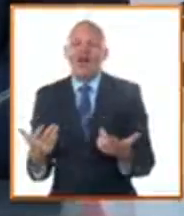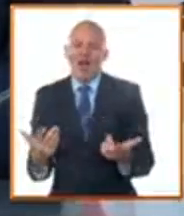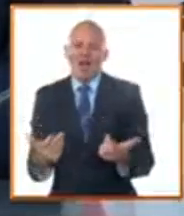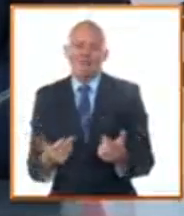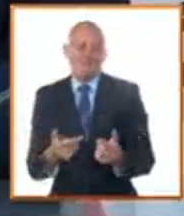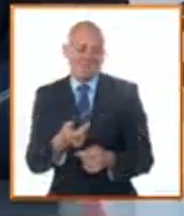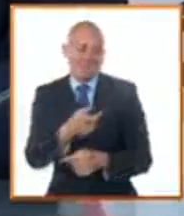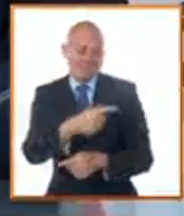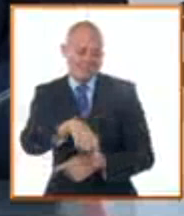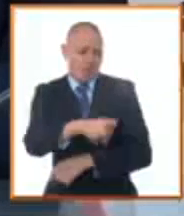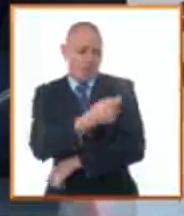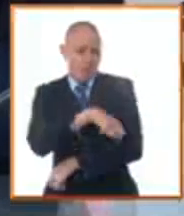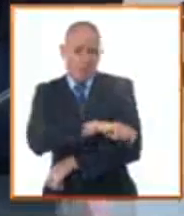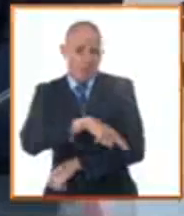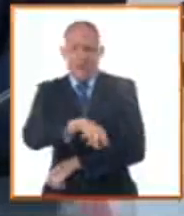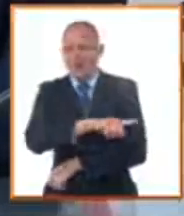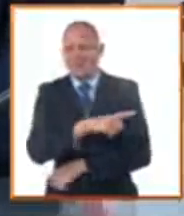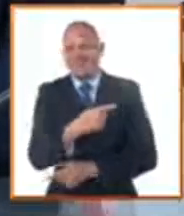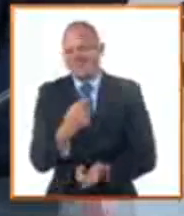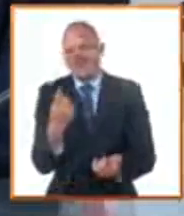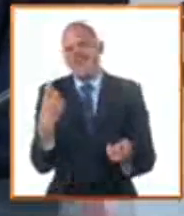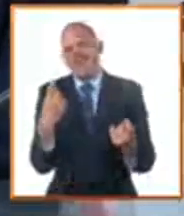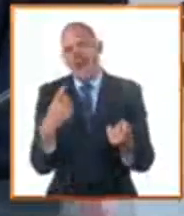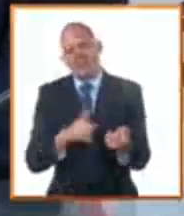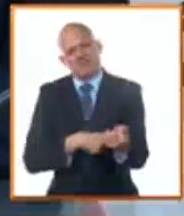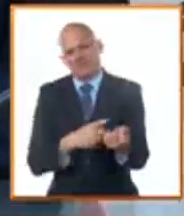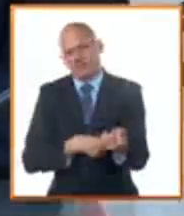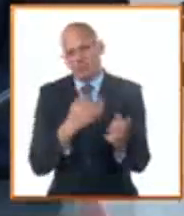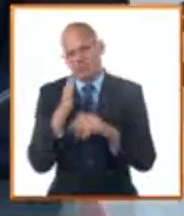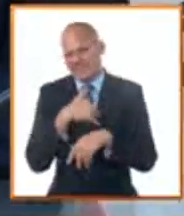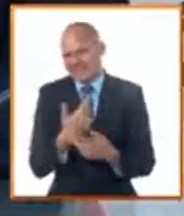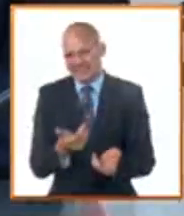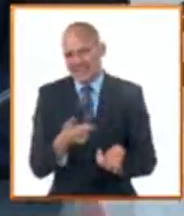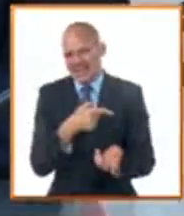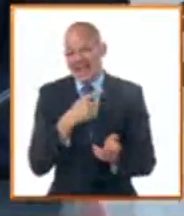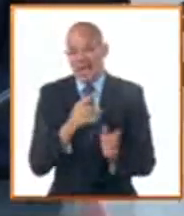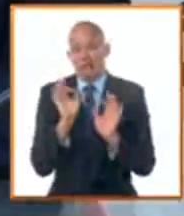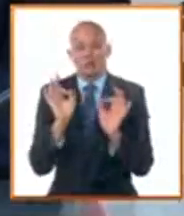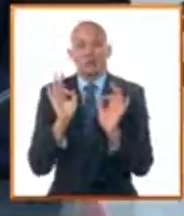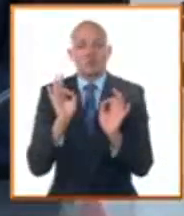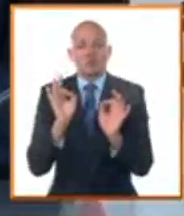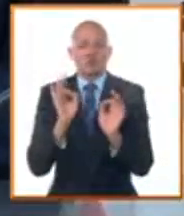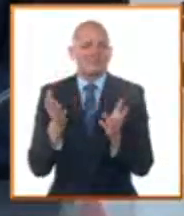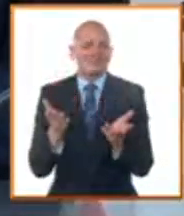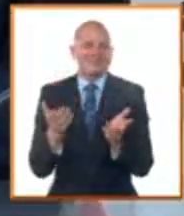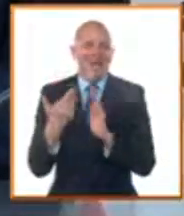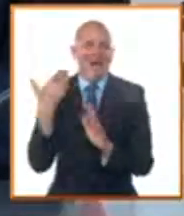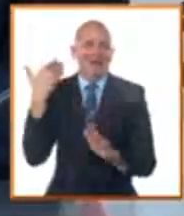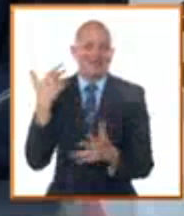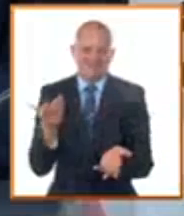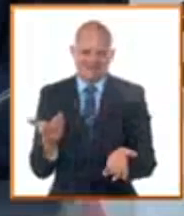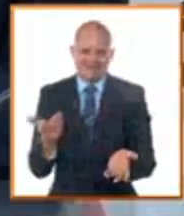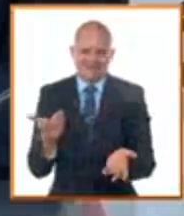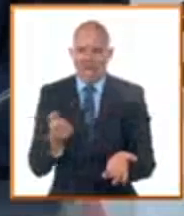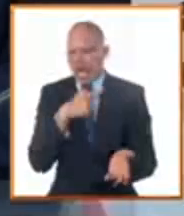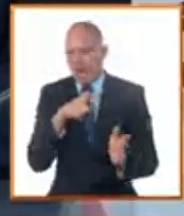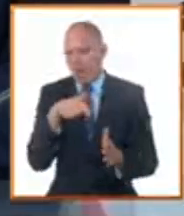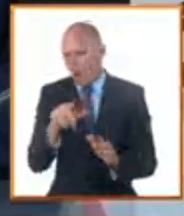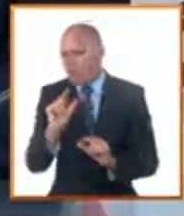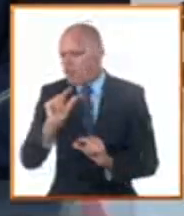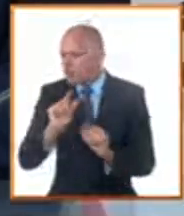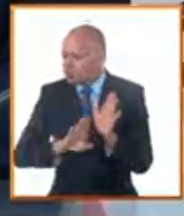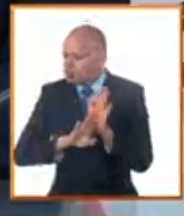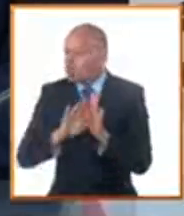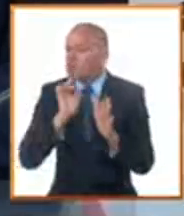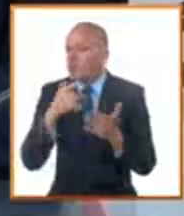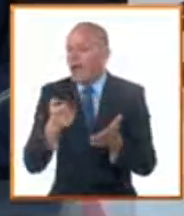algunos resultados, no los podemos negar. Por ejemplo, en el pago de un grupo de servicios básicos como la electricidad, el año